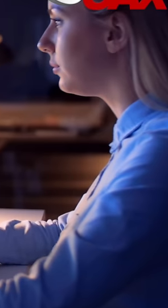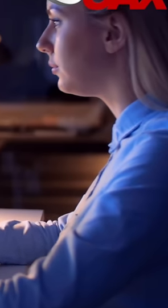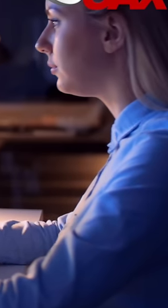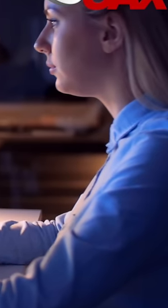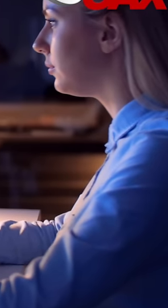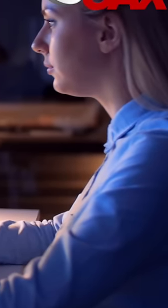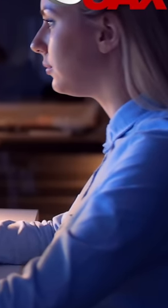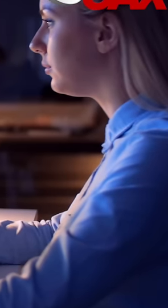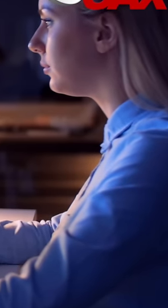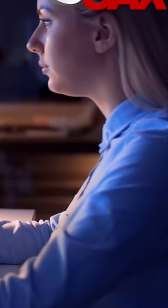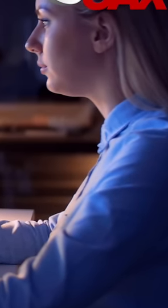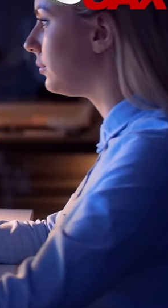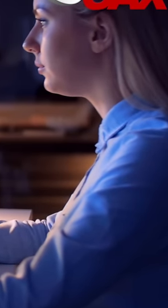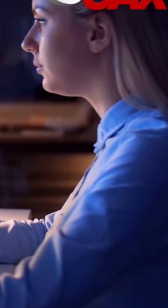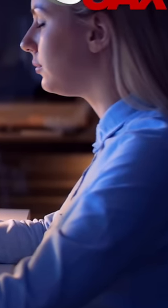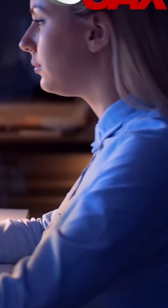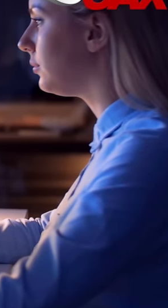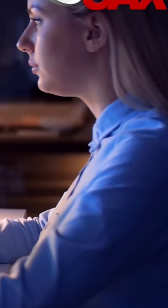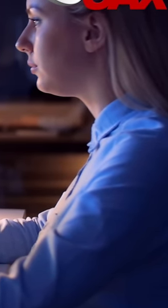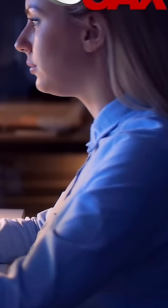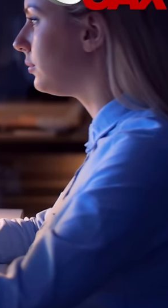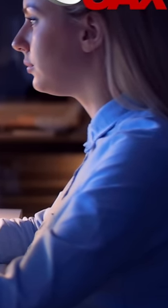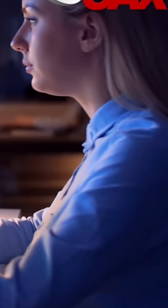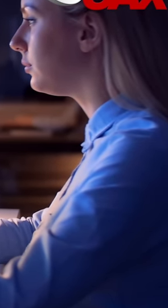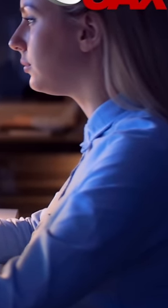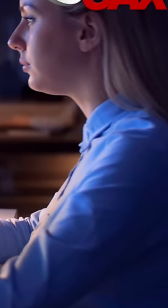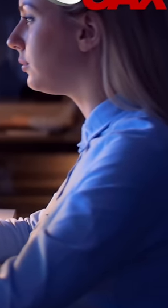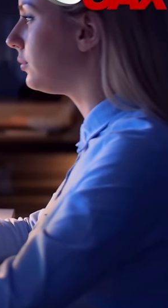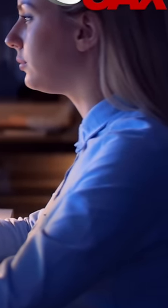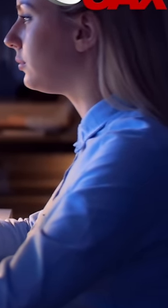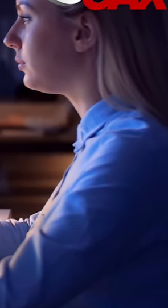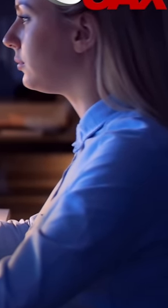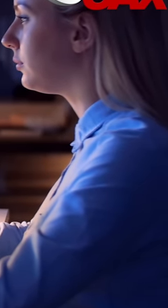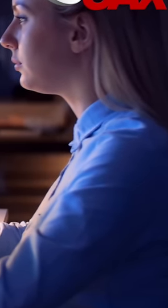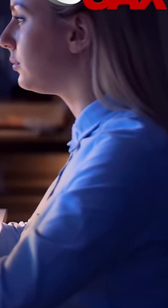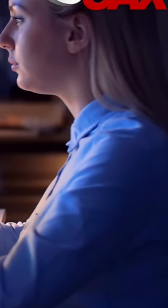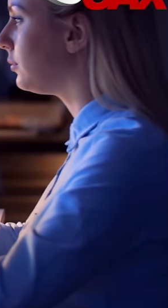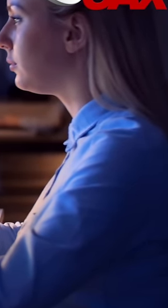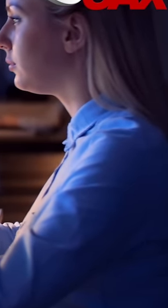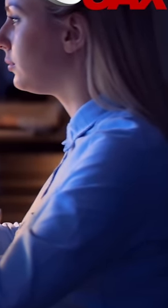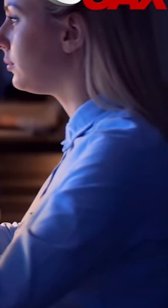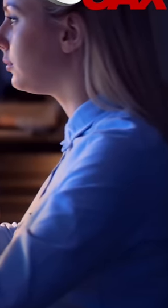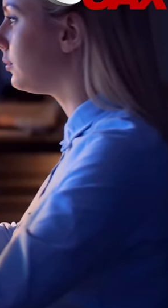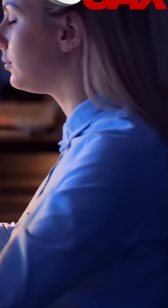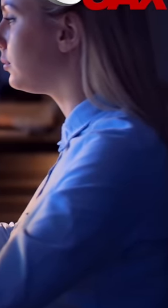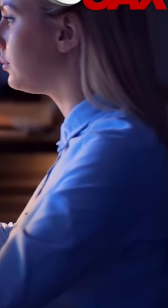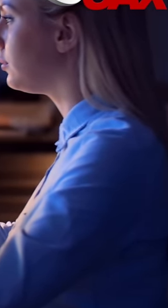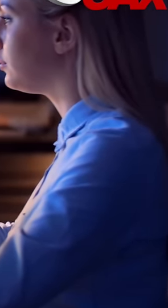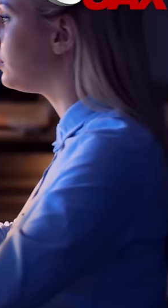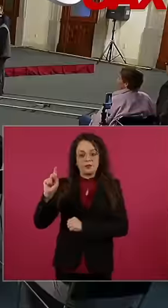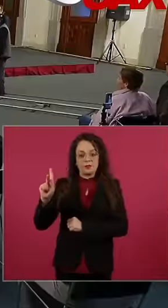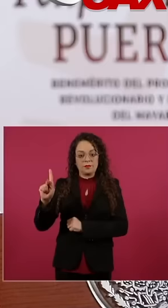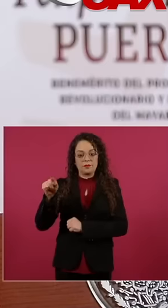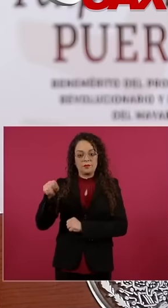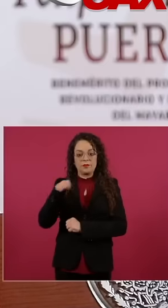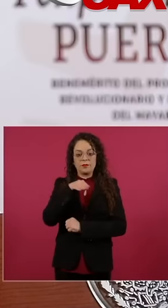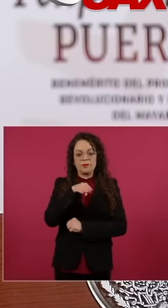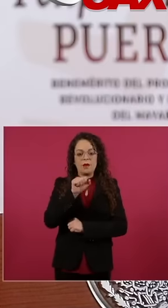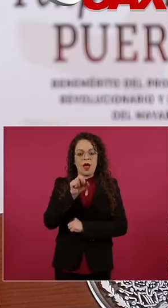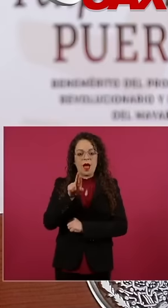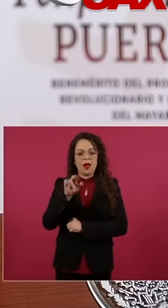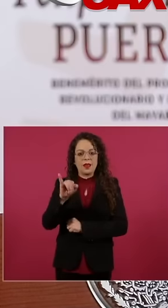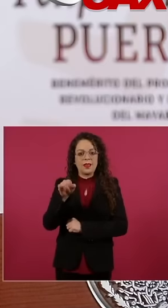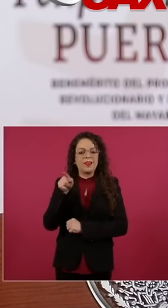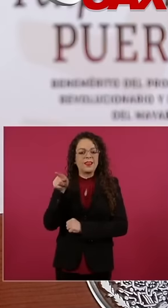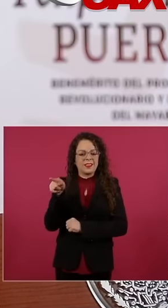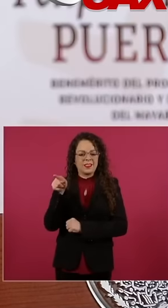intro para las mañaneras del presidente López Obrador, que sin duda alguna dejó un buen sabor de boca